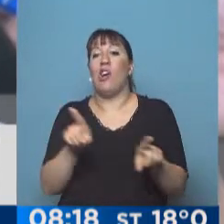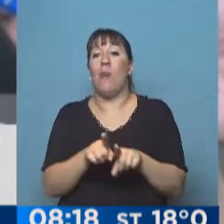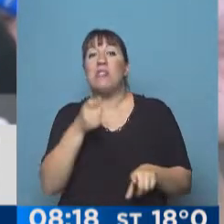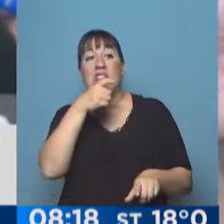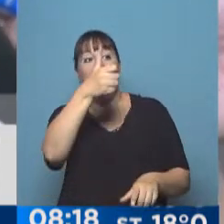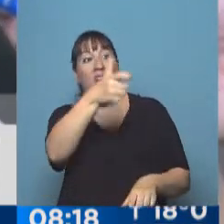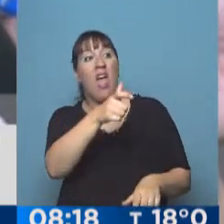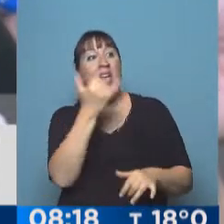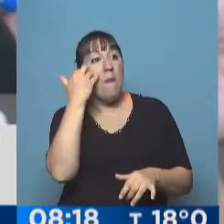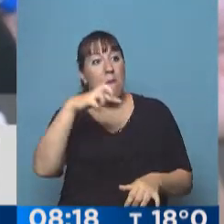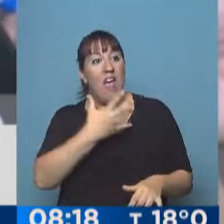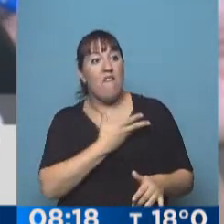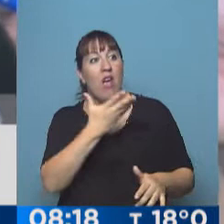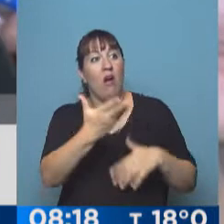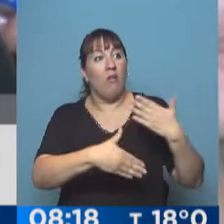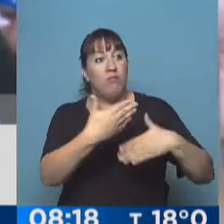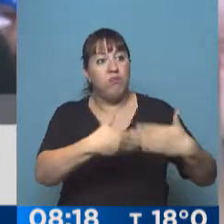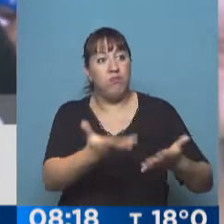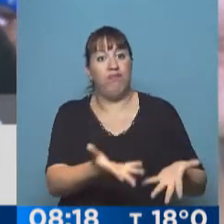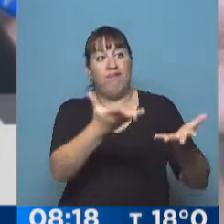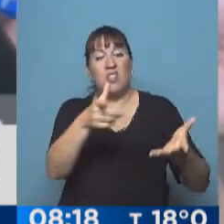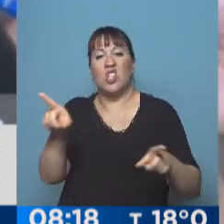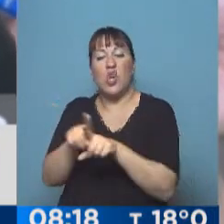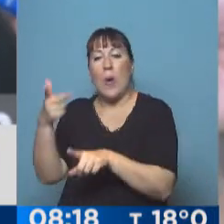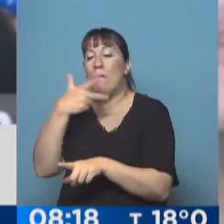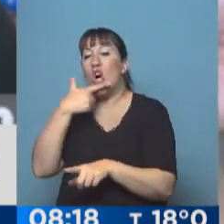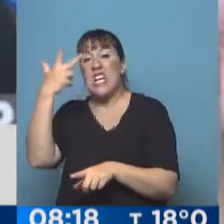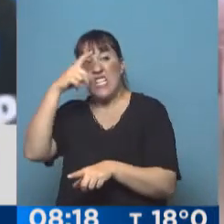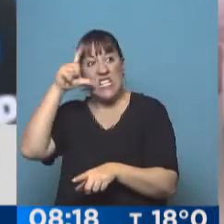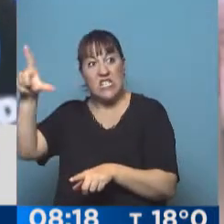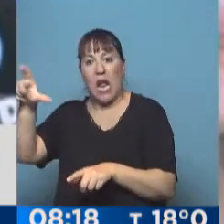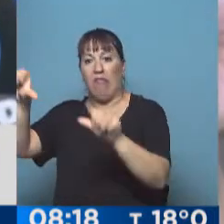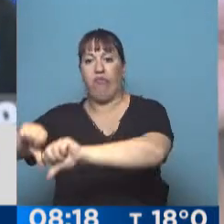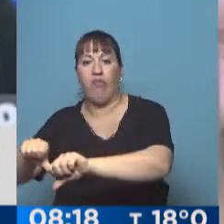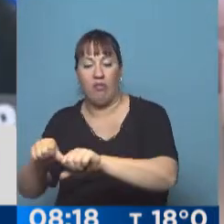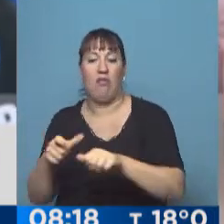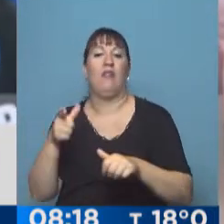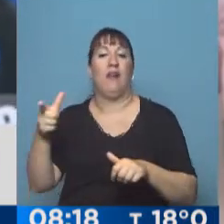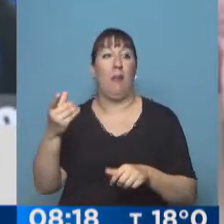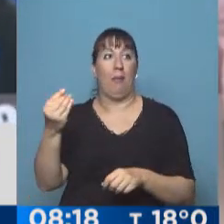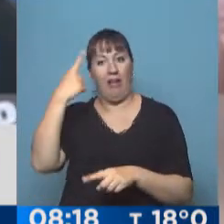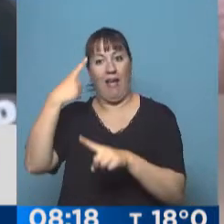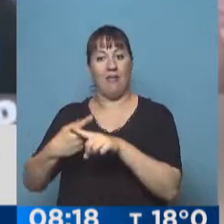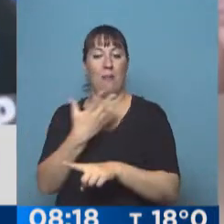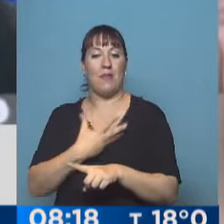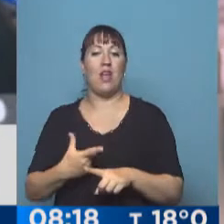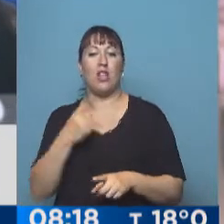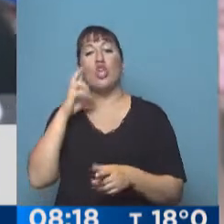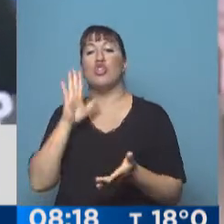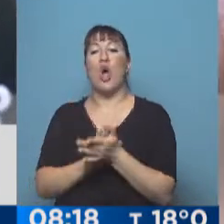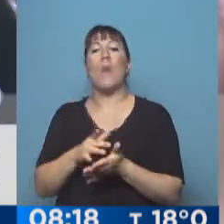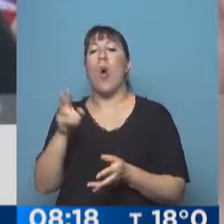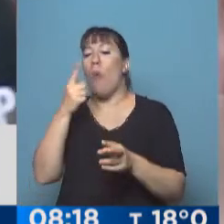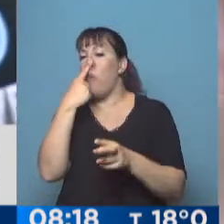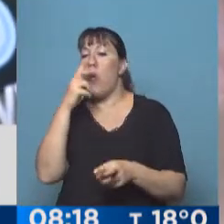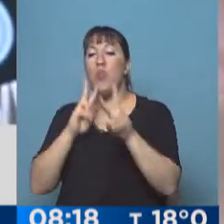empresa con la cual él debe seguir teniendo relación porque fue presidente en muchos años este para tratar de incidir solo en negocios privados